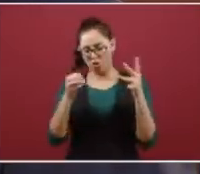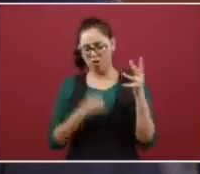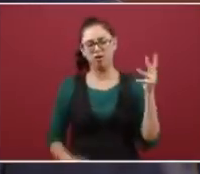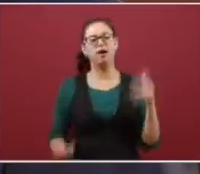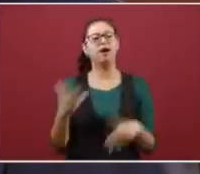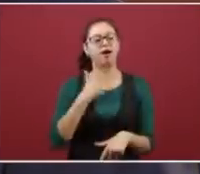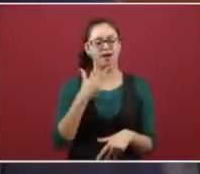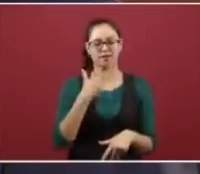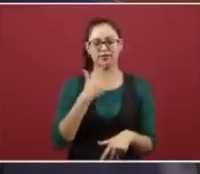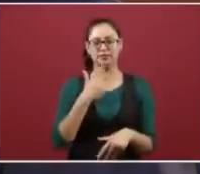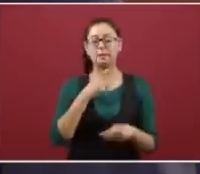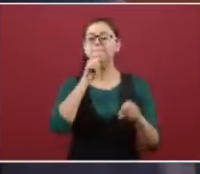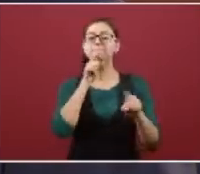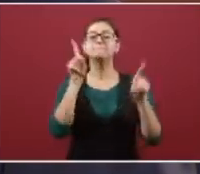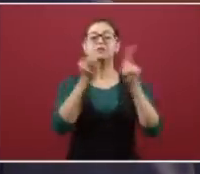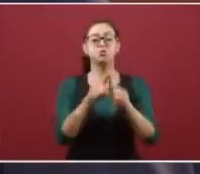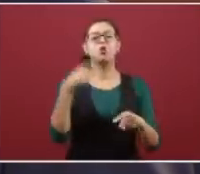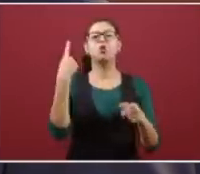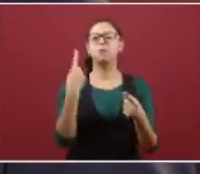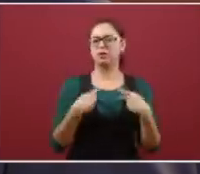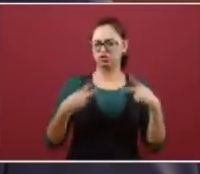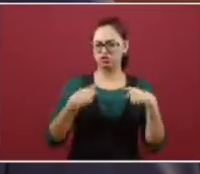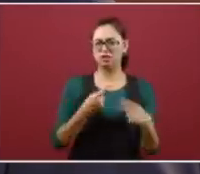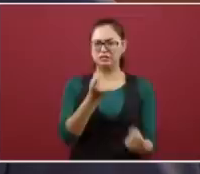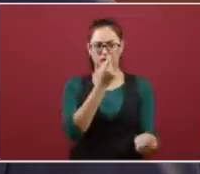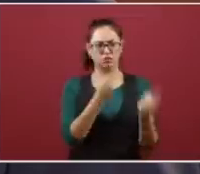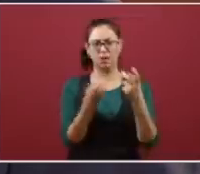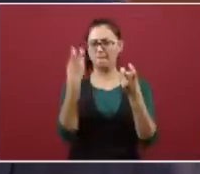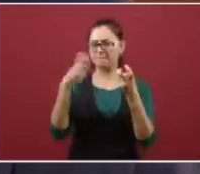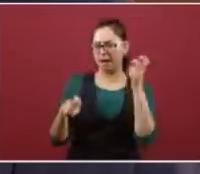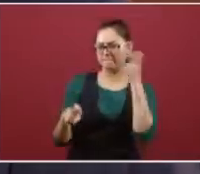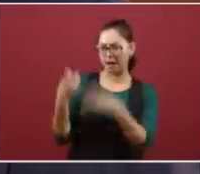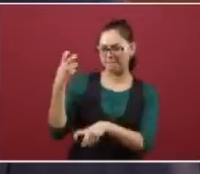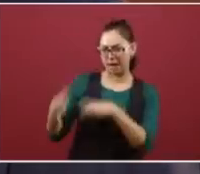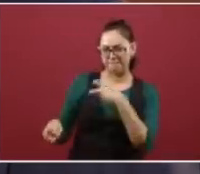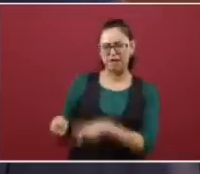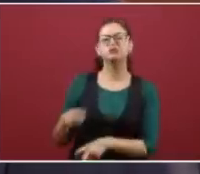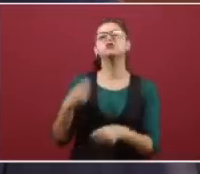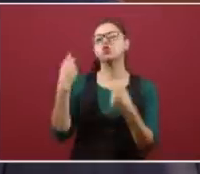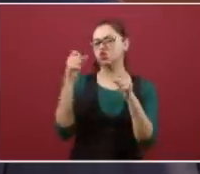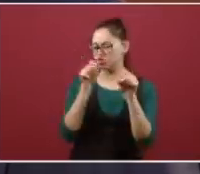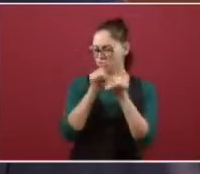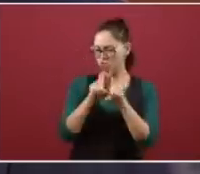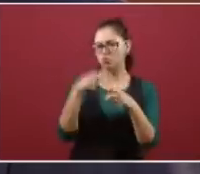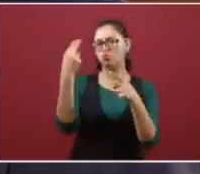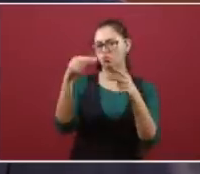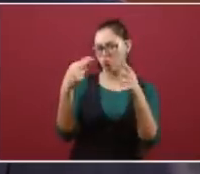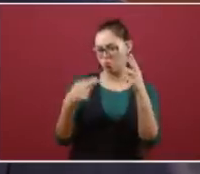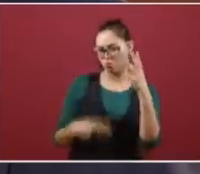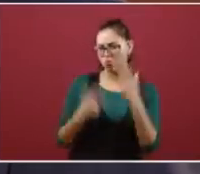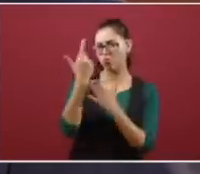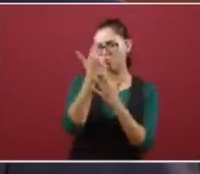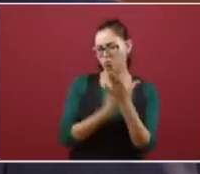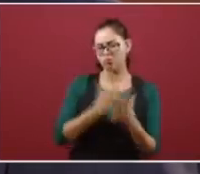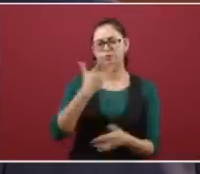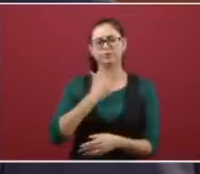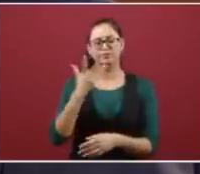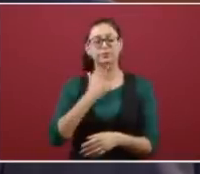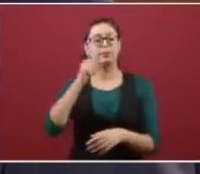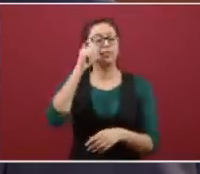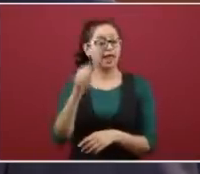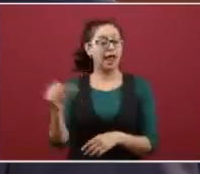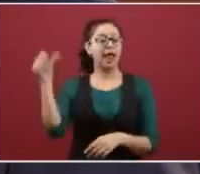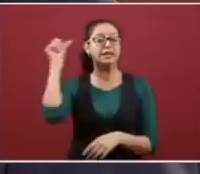que bajaron y el día de ayer se informaba que en coordinación